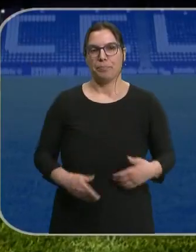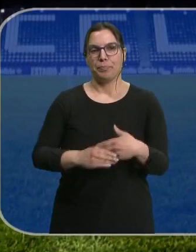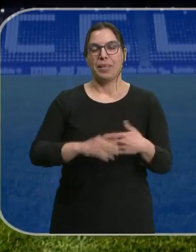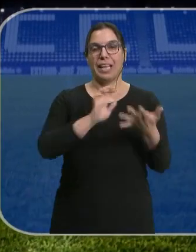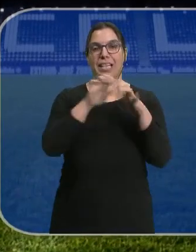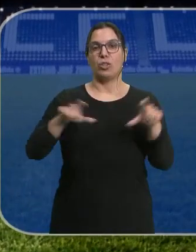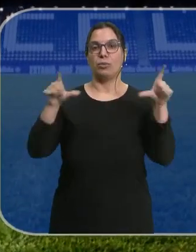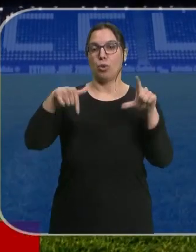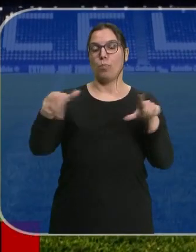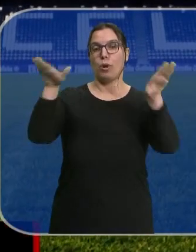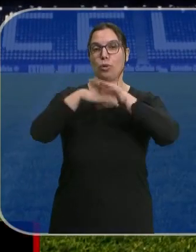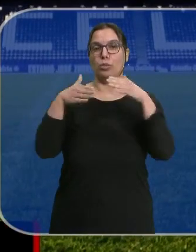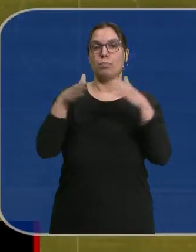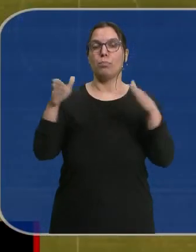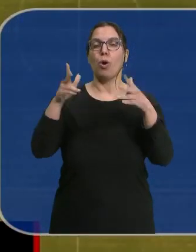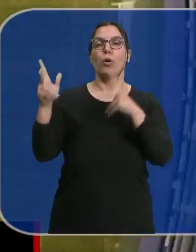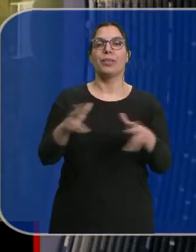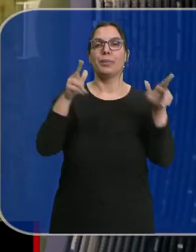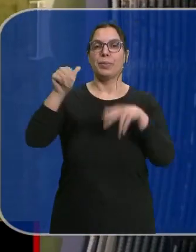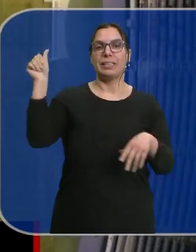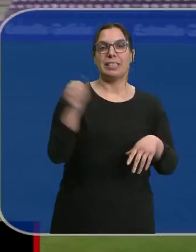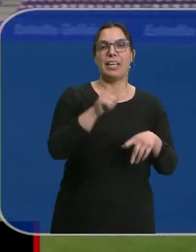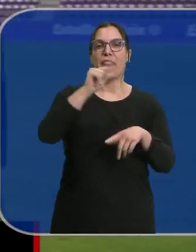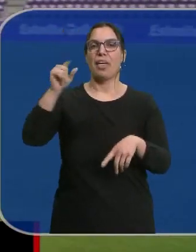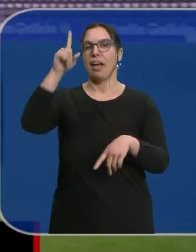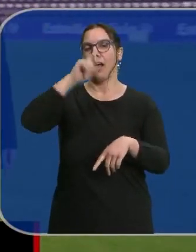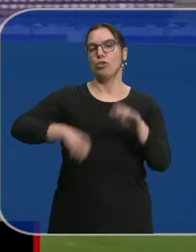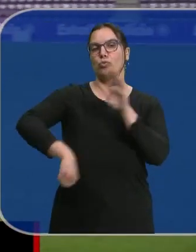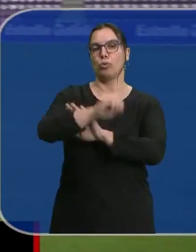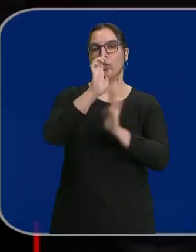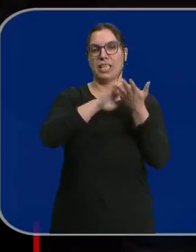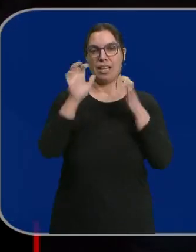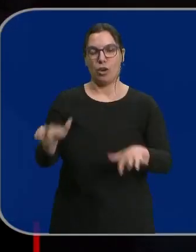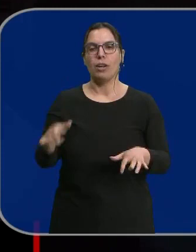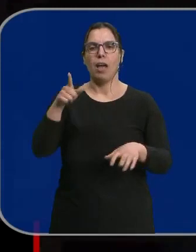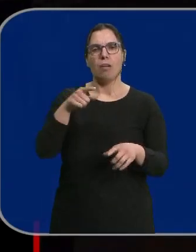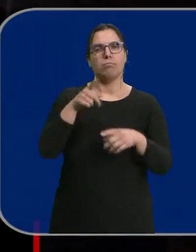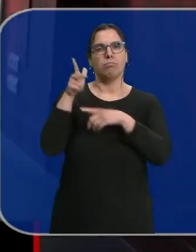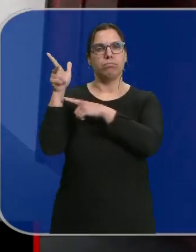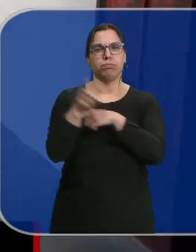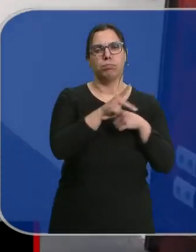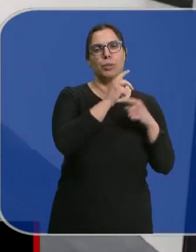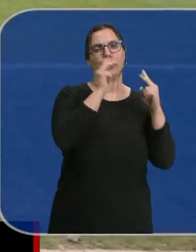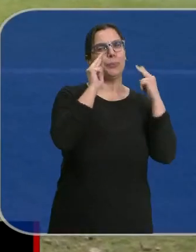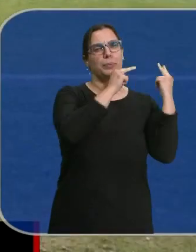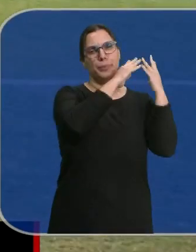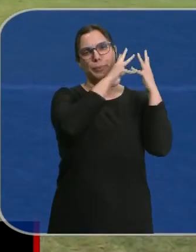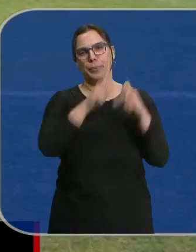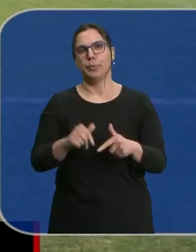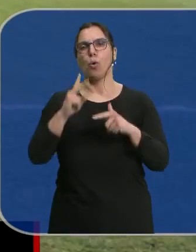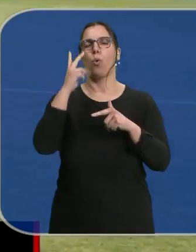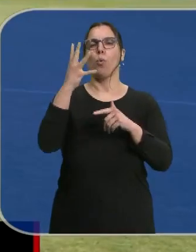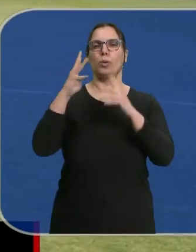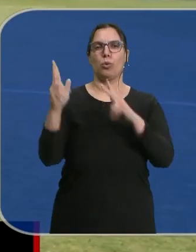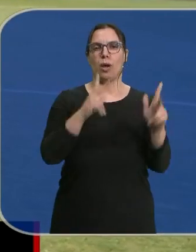Castilla y León Televisión estrena esta noche la docuserie 100 años de fútbol en Castilla y León. Un ambicioso recorrido en 4 capítulos por la historia